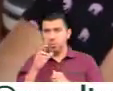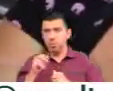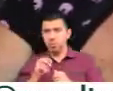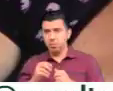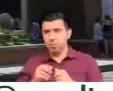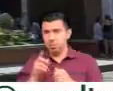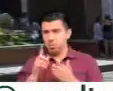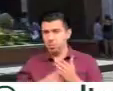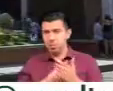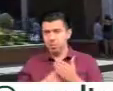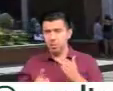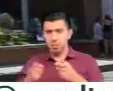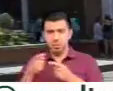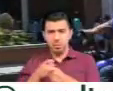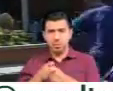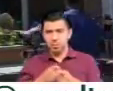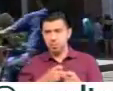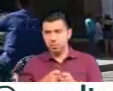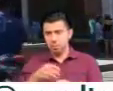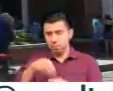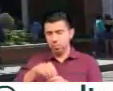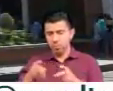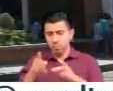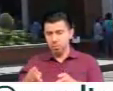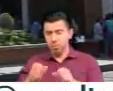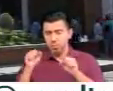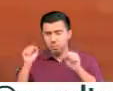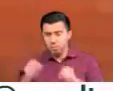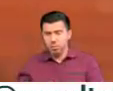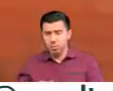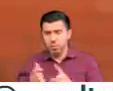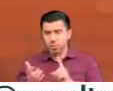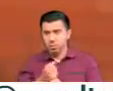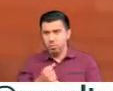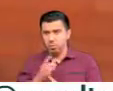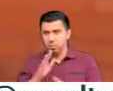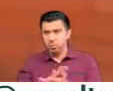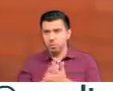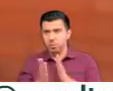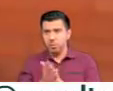silencien las armas y sus habitantes puedan vivir en paz. Podamos transformar